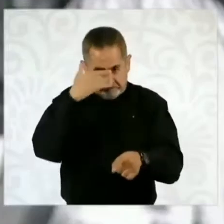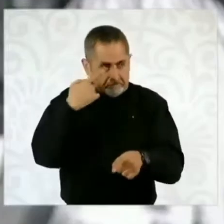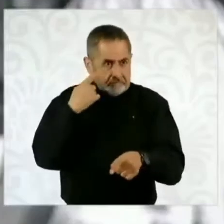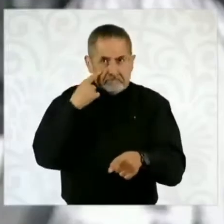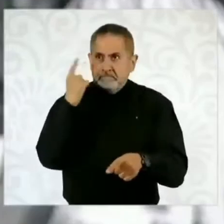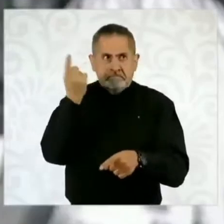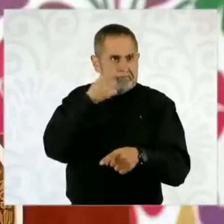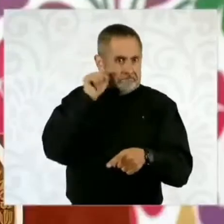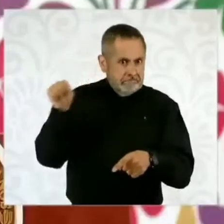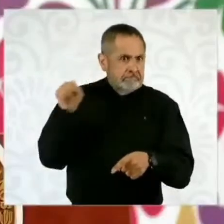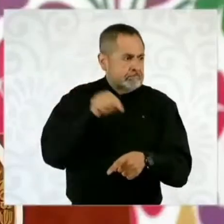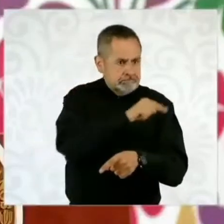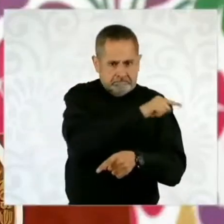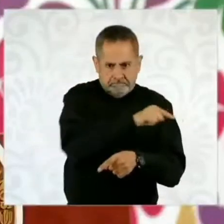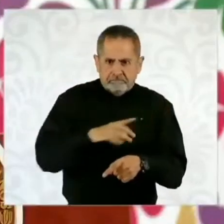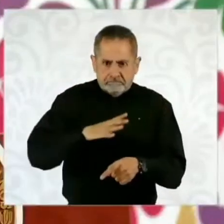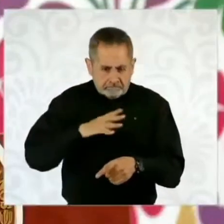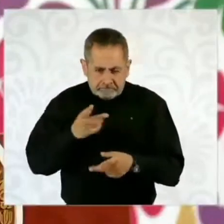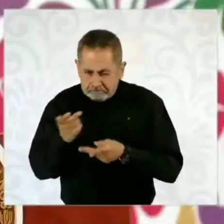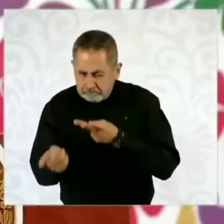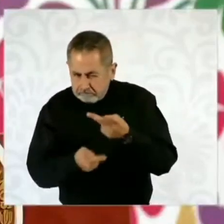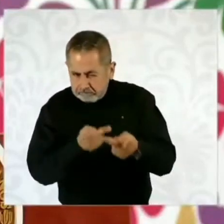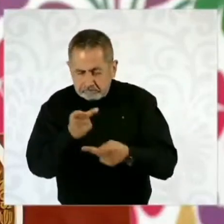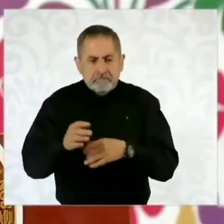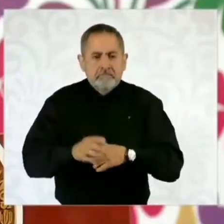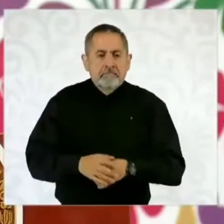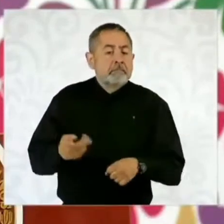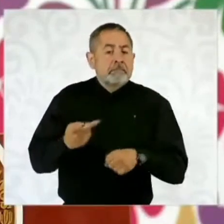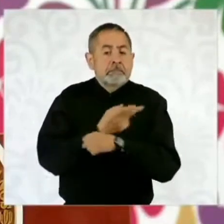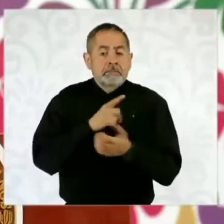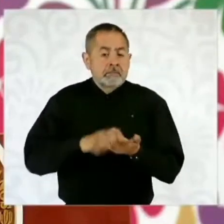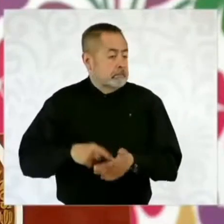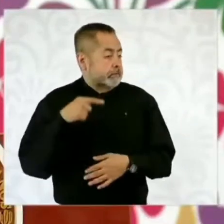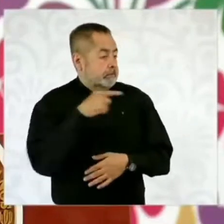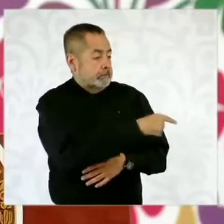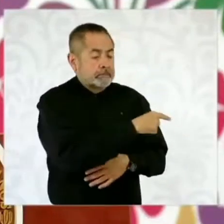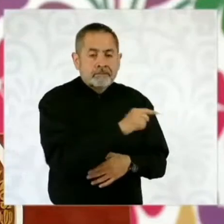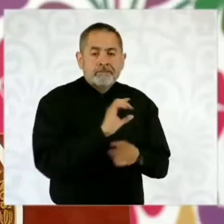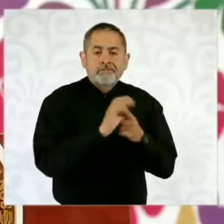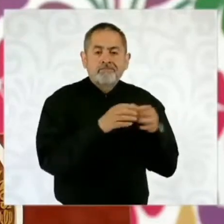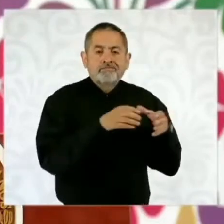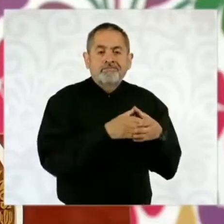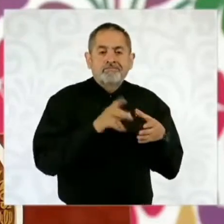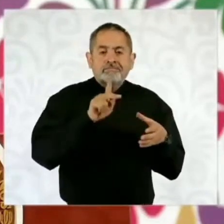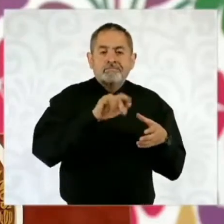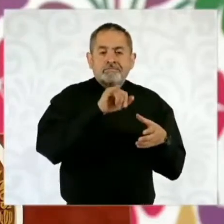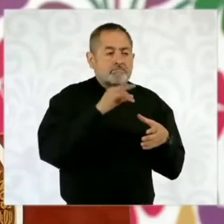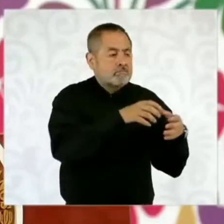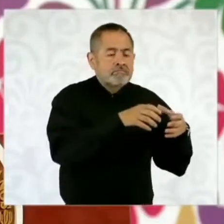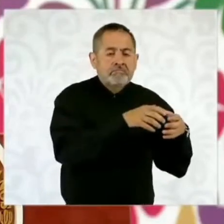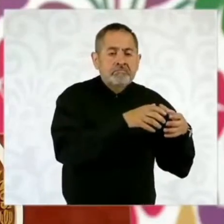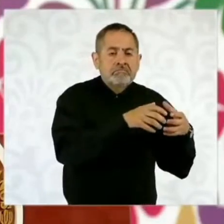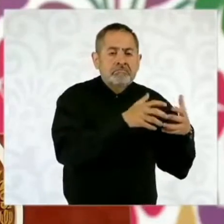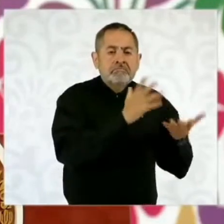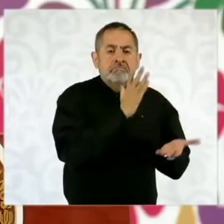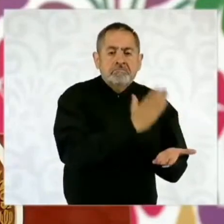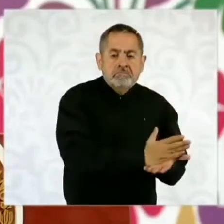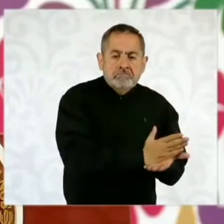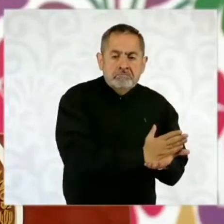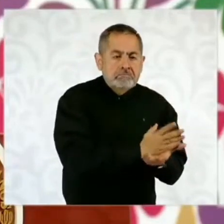en todos los lugares. Bueno, ¿qué pasó con el Comité del Poder Judicial? Dejó de funcionar.